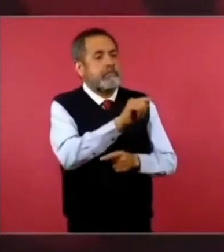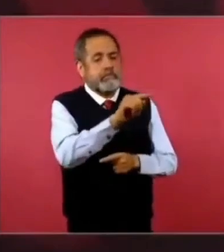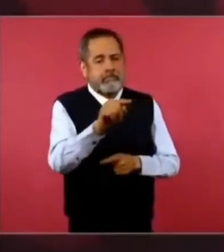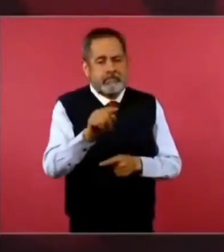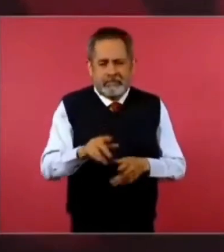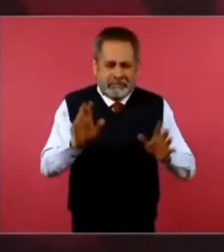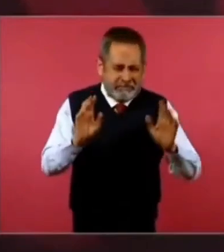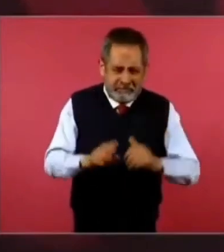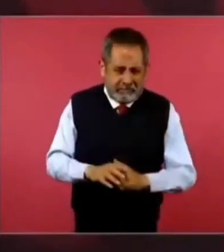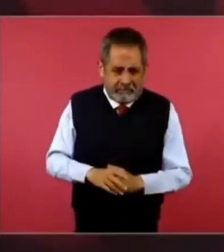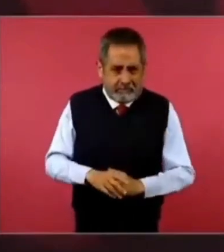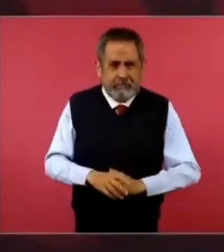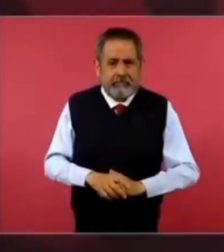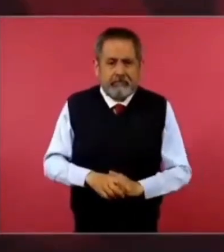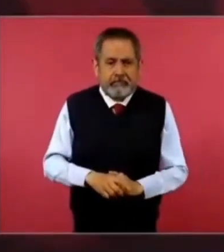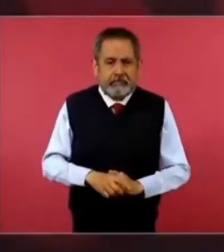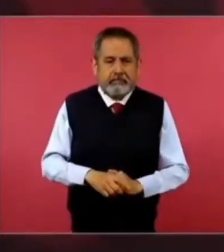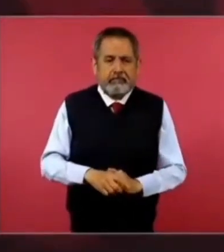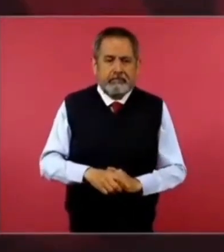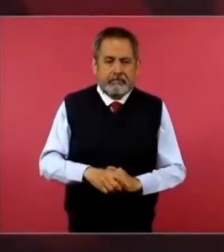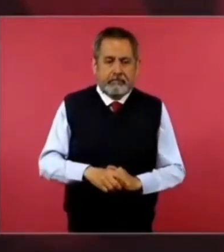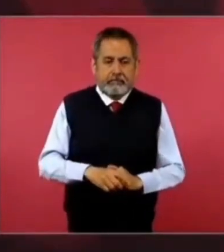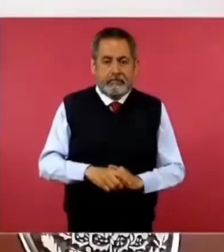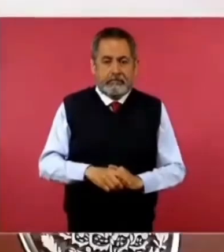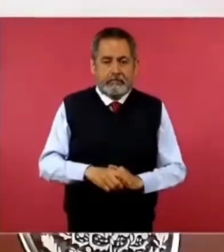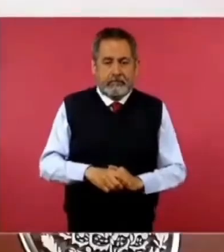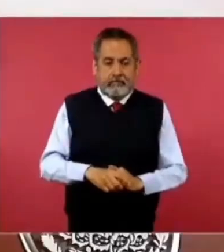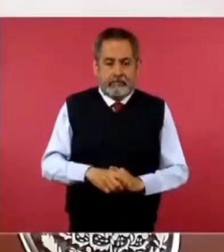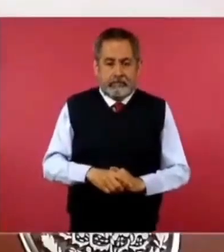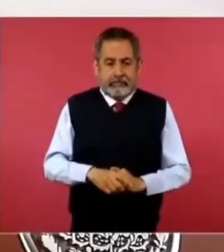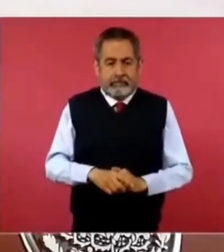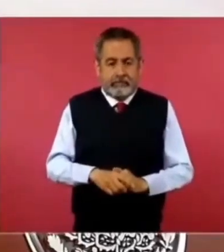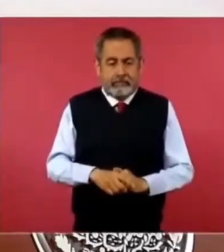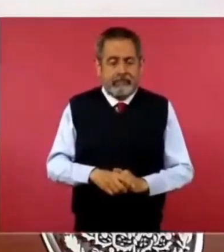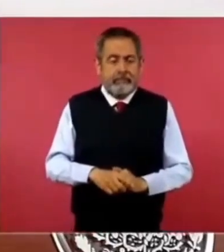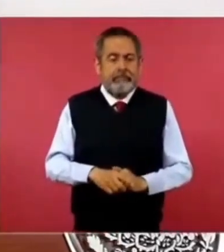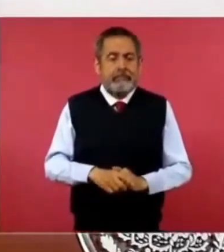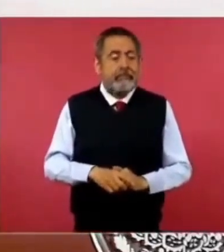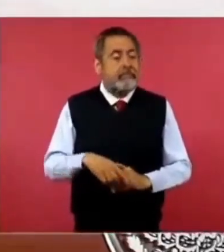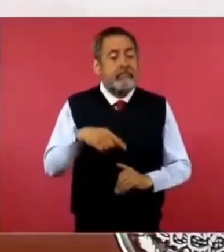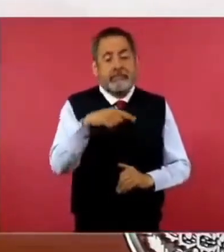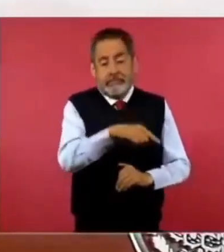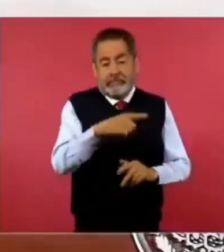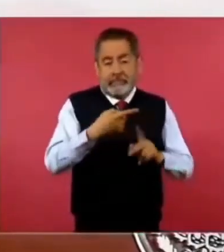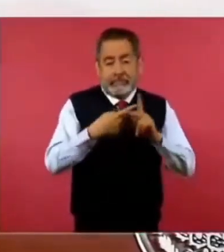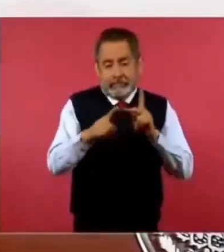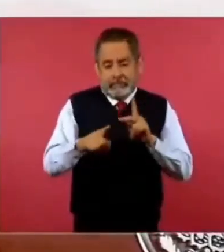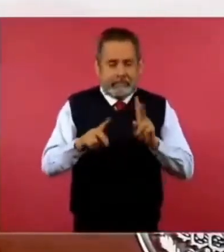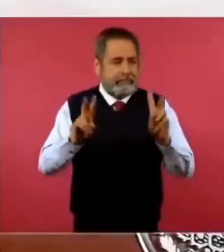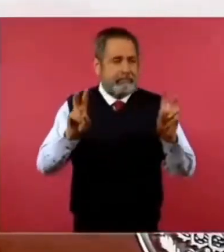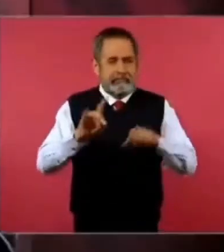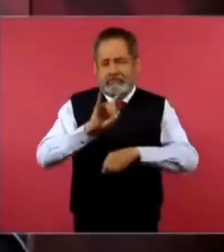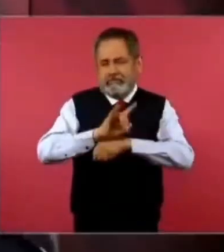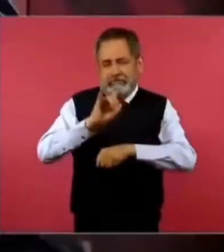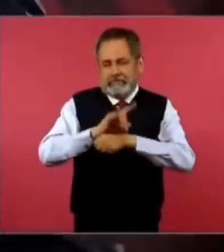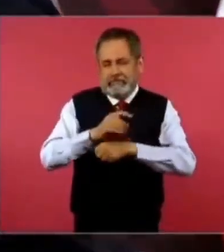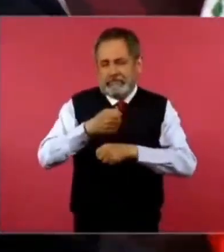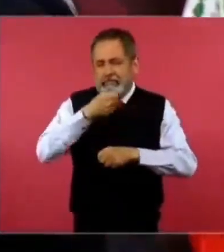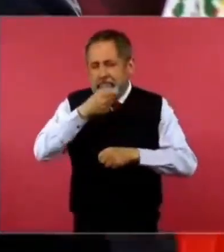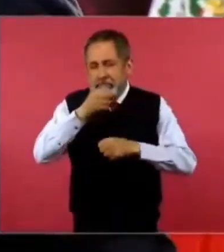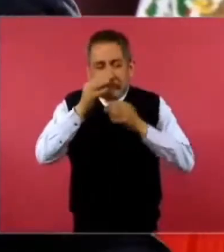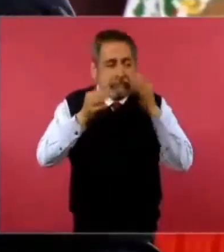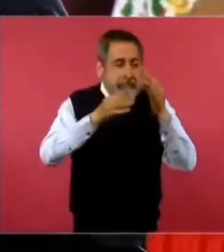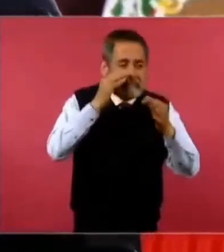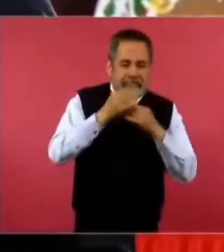él, cuando empezó a hacer sus pseudo reportajes, más bien montajes